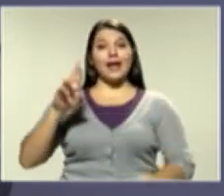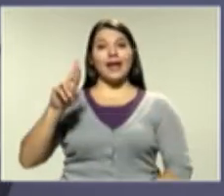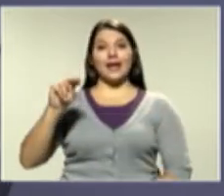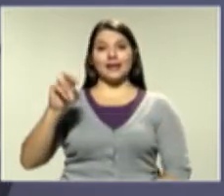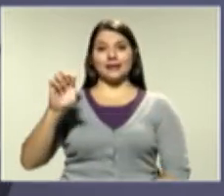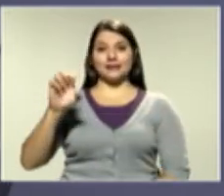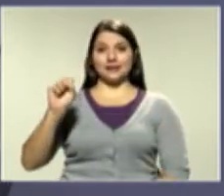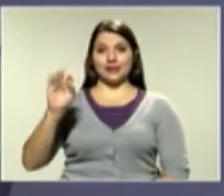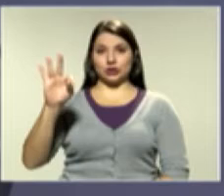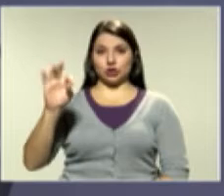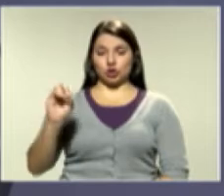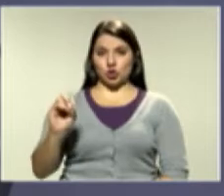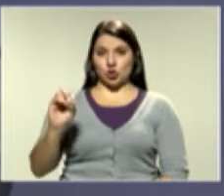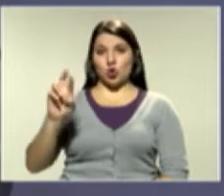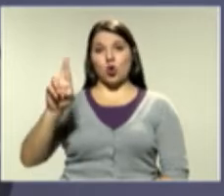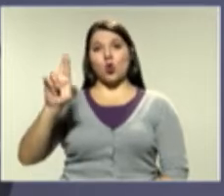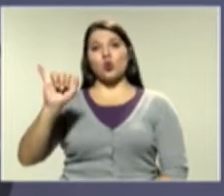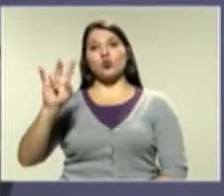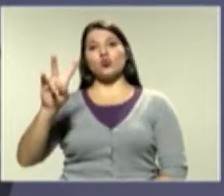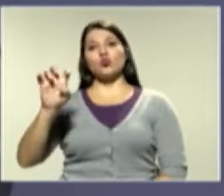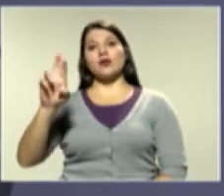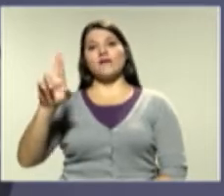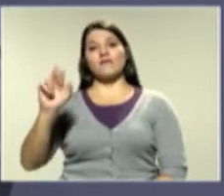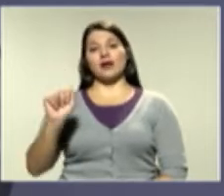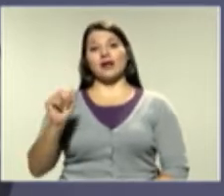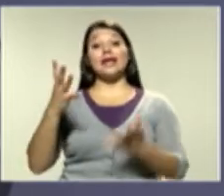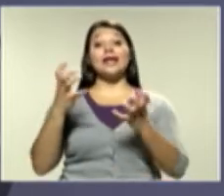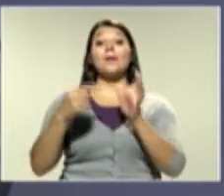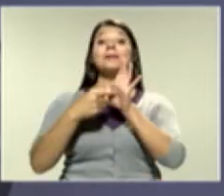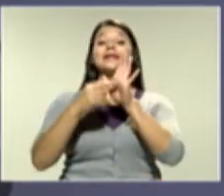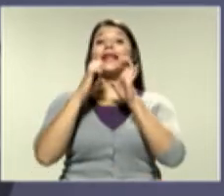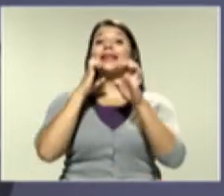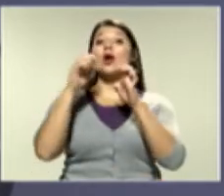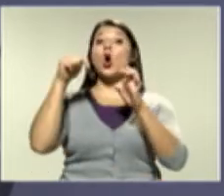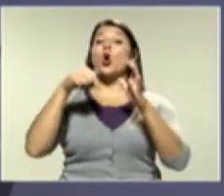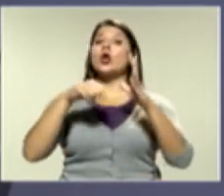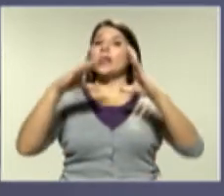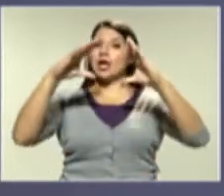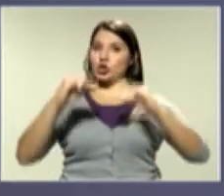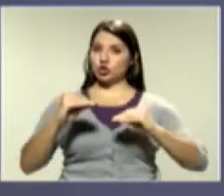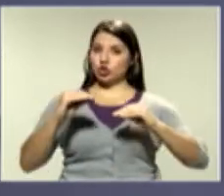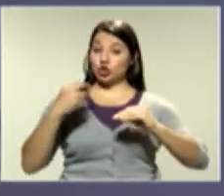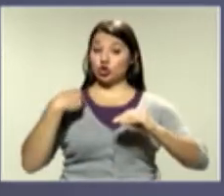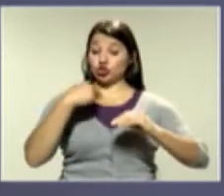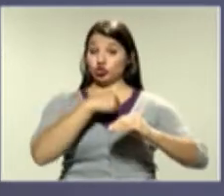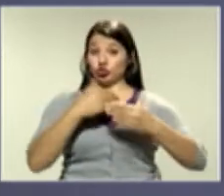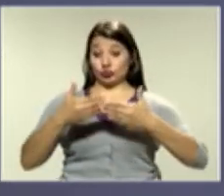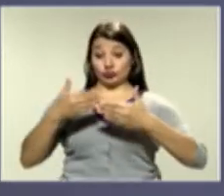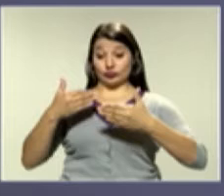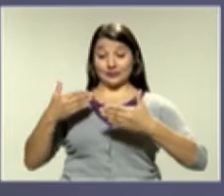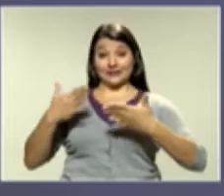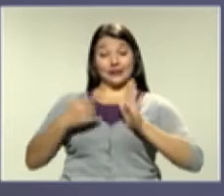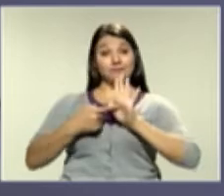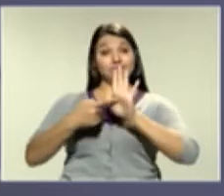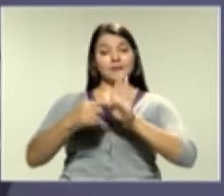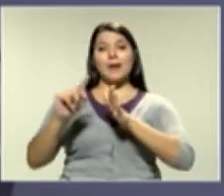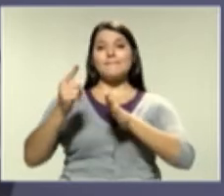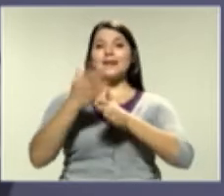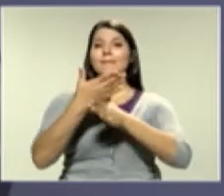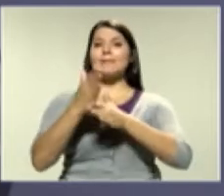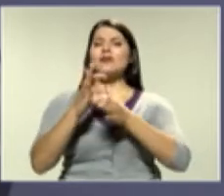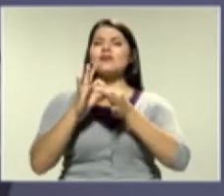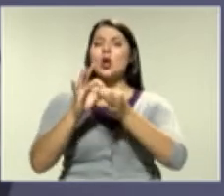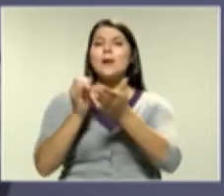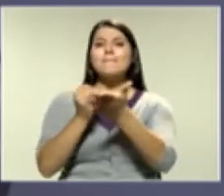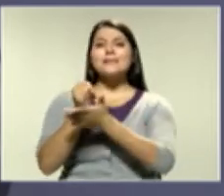les voy a presentar la entrevista de esta noche. Durante el noticiero les dimos la primera entrega del reportaje